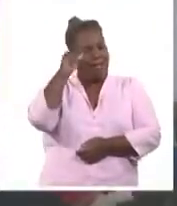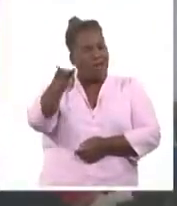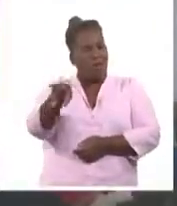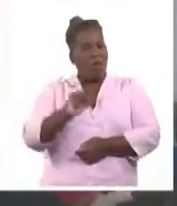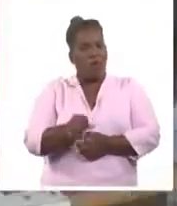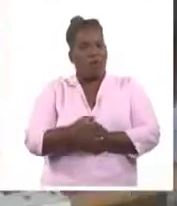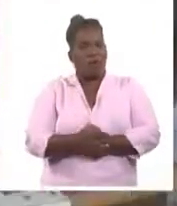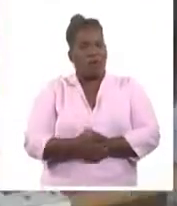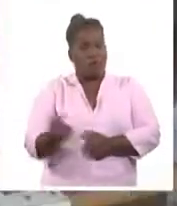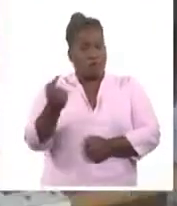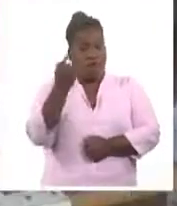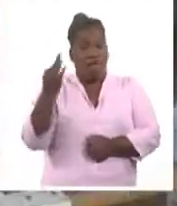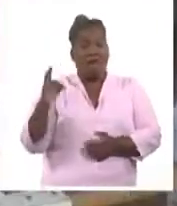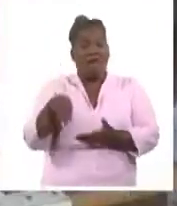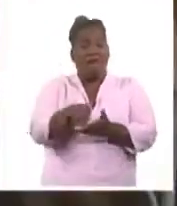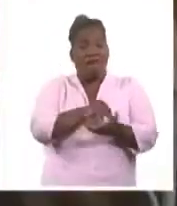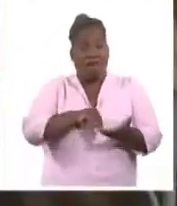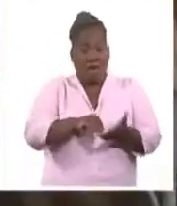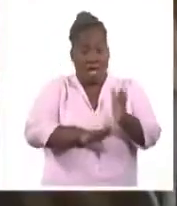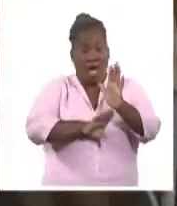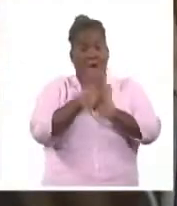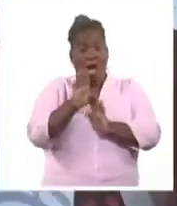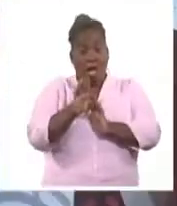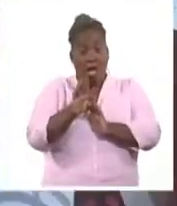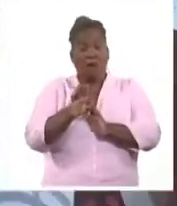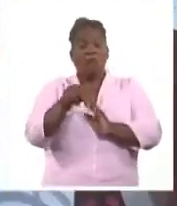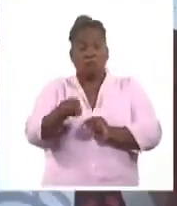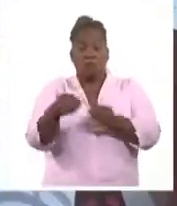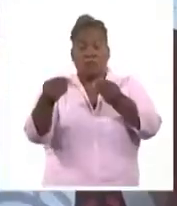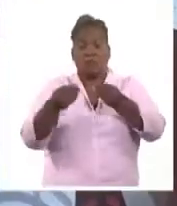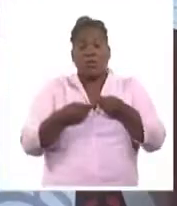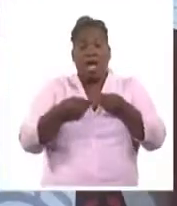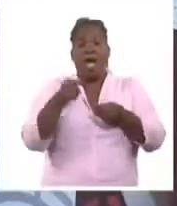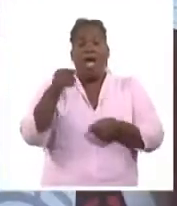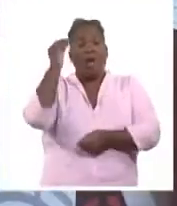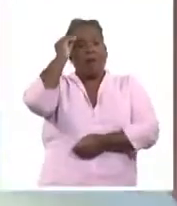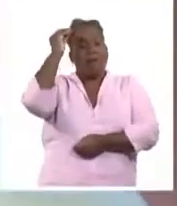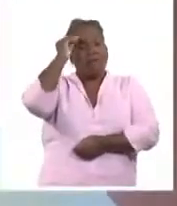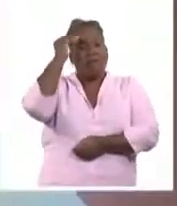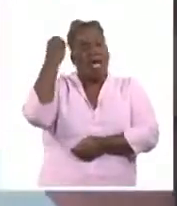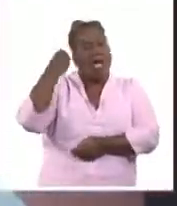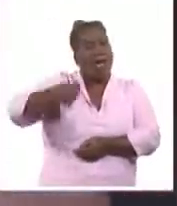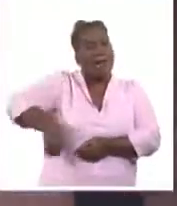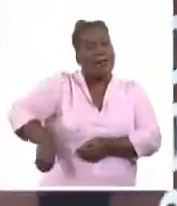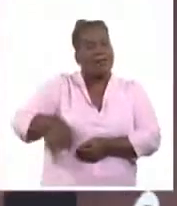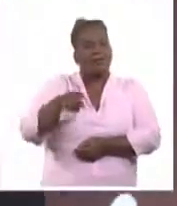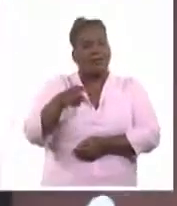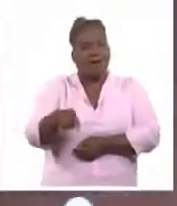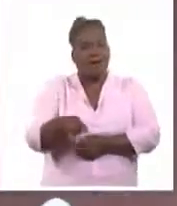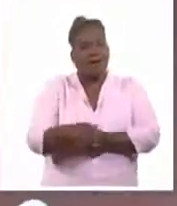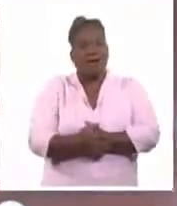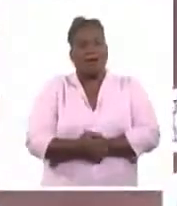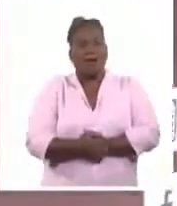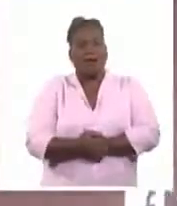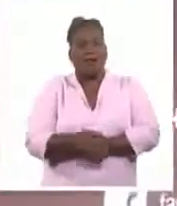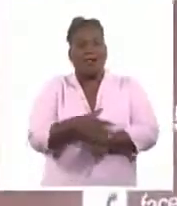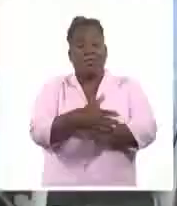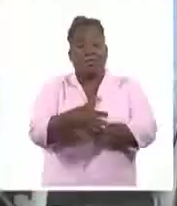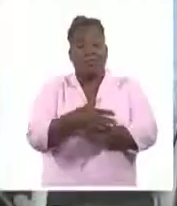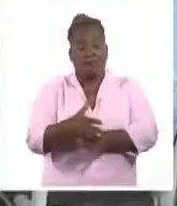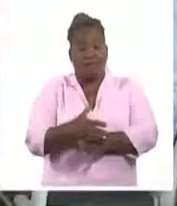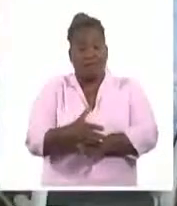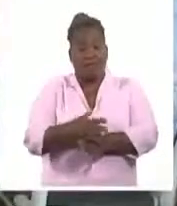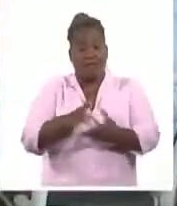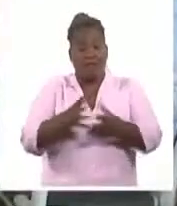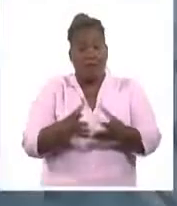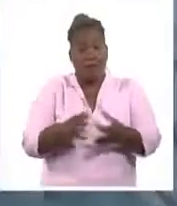primera edición de la Feria de Desarrollo Local crea oportunidades para el aprendizaje y la cooperación entre entidades y diferentes formas de